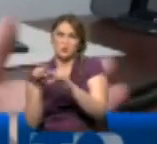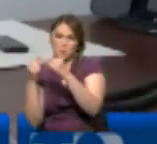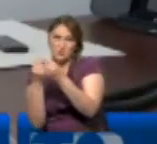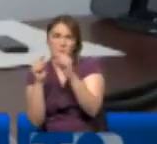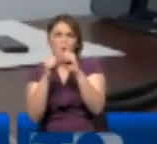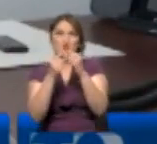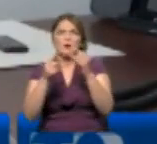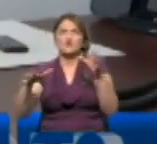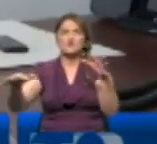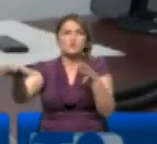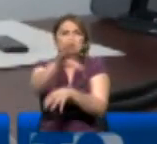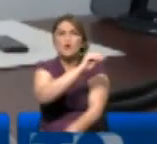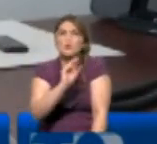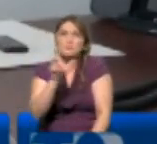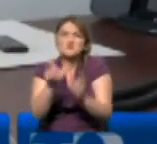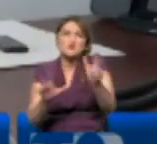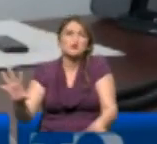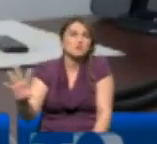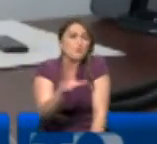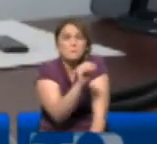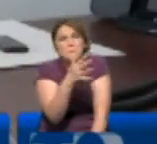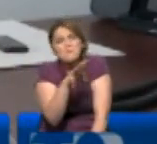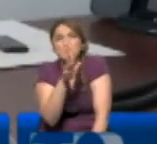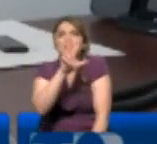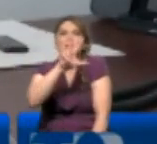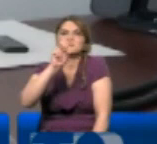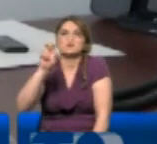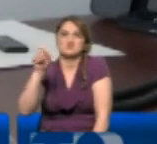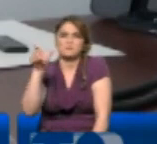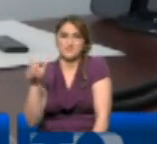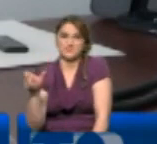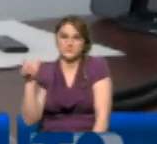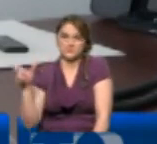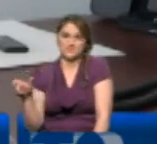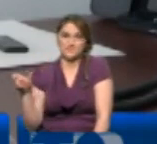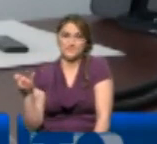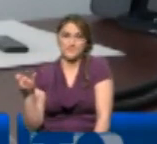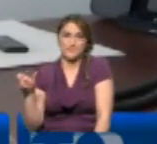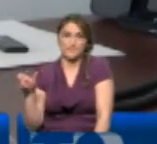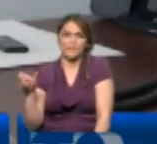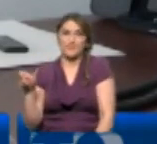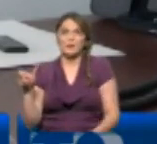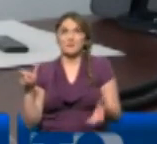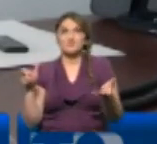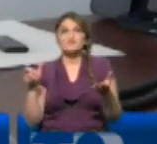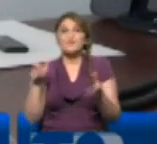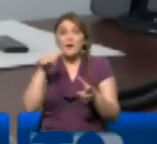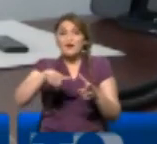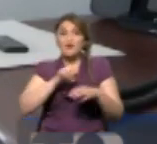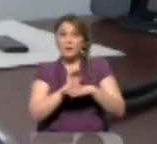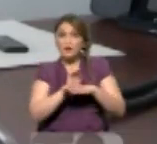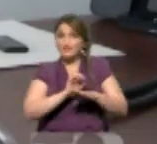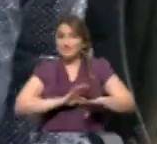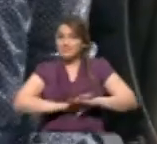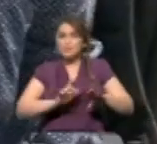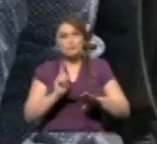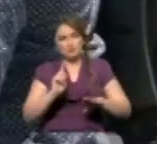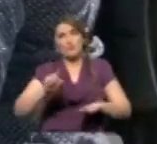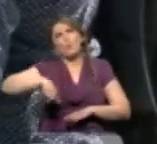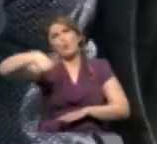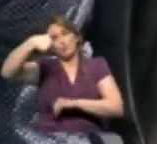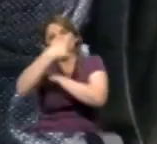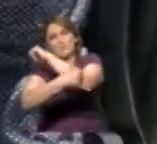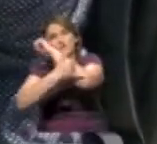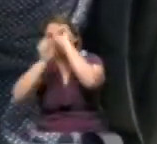15, serán alrededor, yo creo que de unas 300 personas, que es una cosa muy interesante. Y no van a ser solo grupos nacionales, van a ser grupos internacionales. Desde